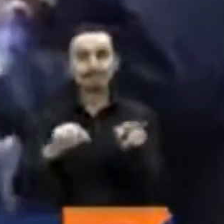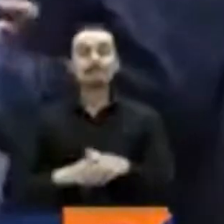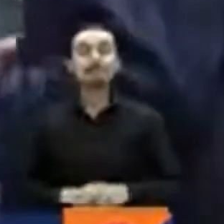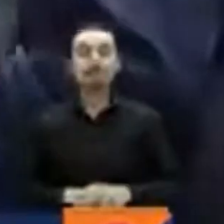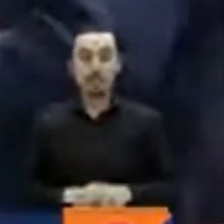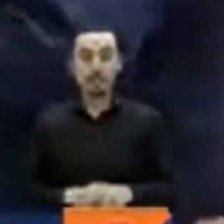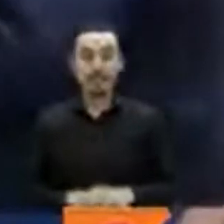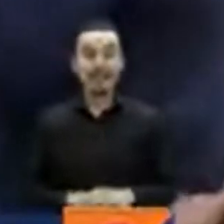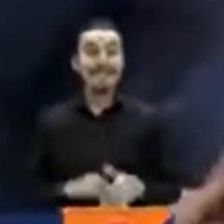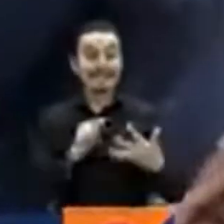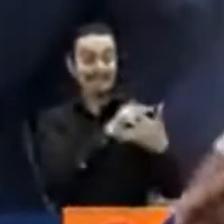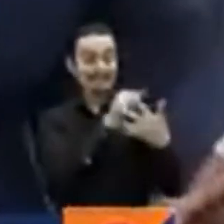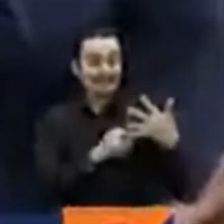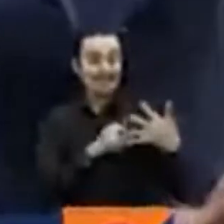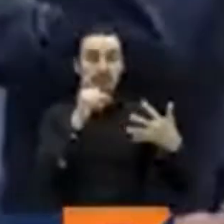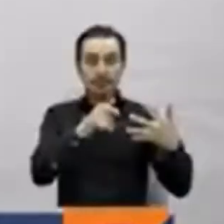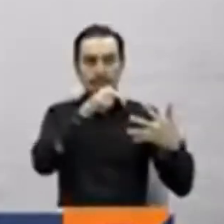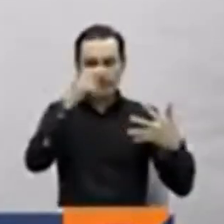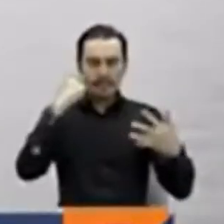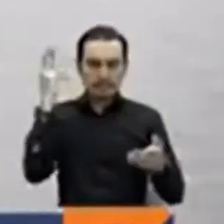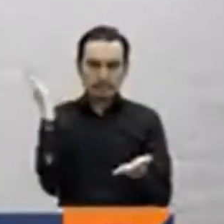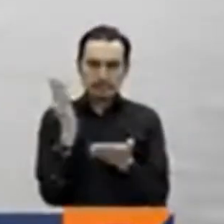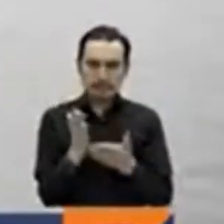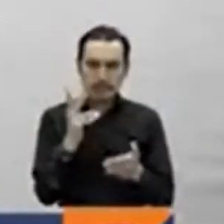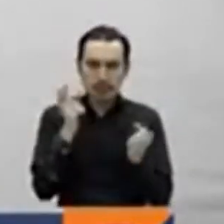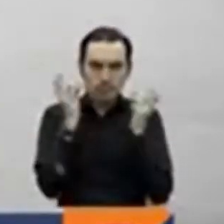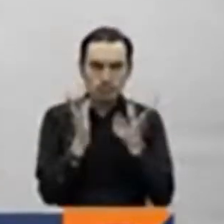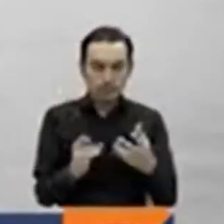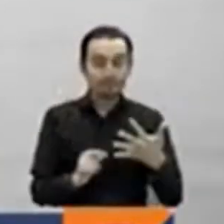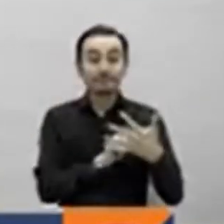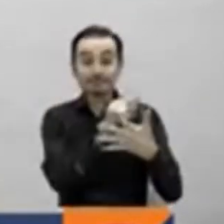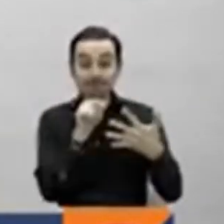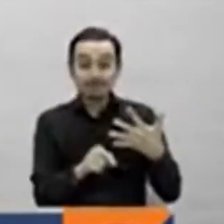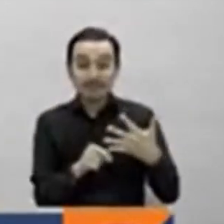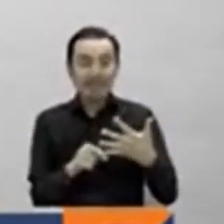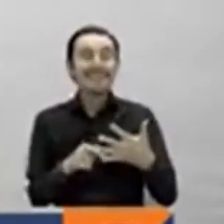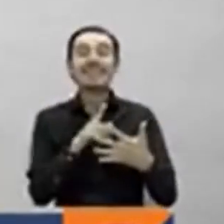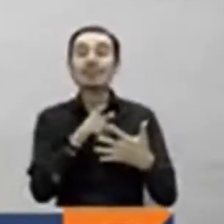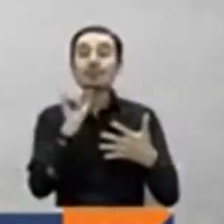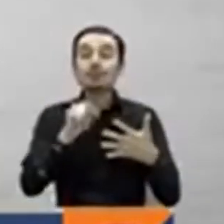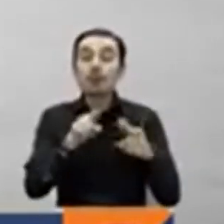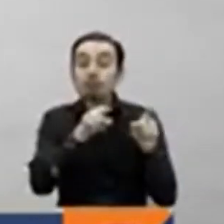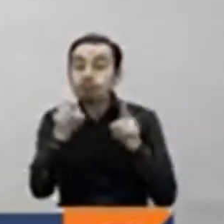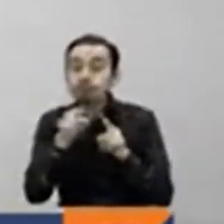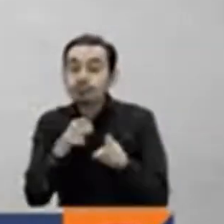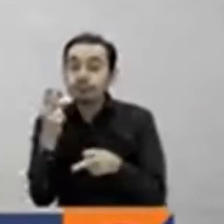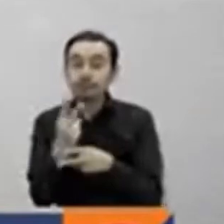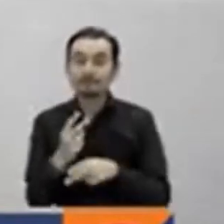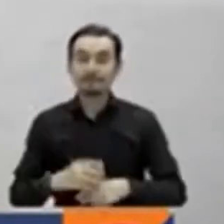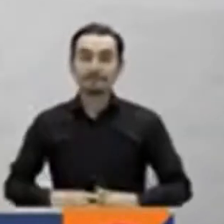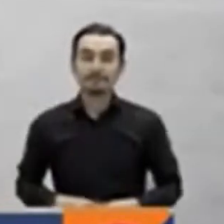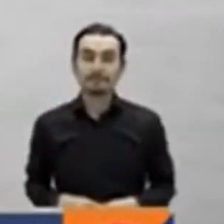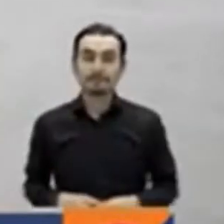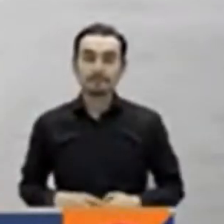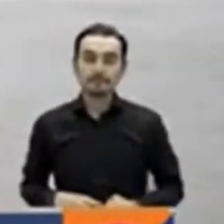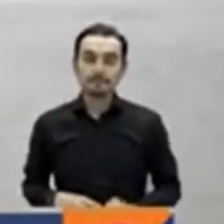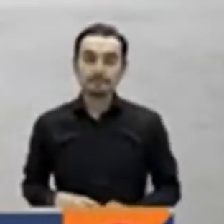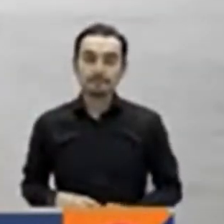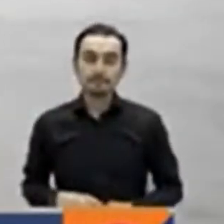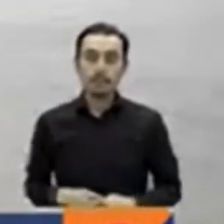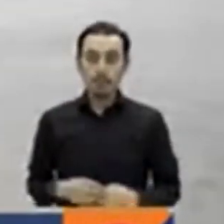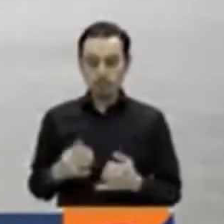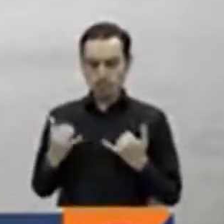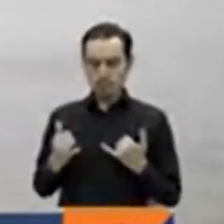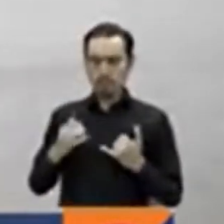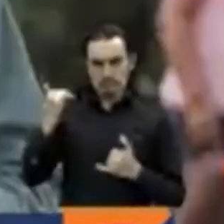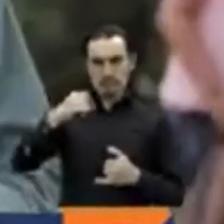zona con más riesgo en la región del Canal del Dique: Suán, Santa Lucía, Manatí, Repelón y Sabana Larga. Que hoy, después de haberle presentado a